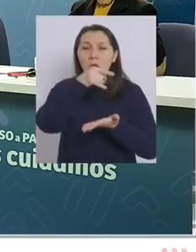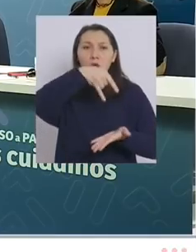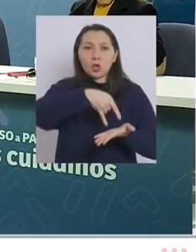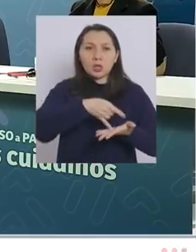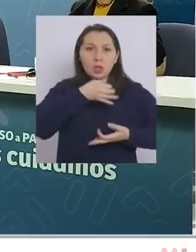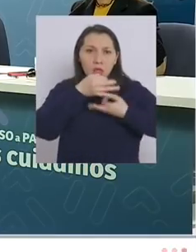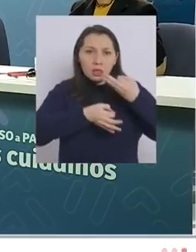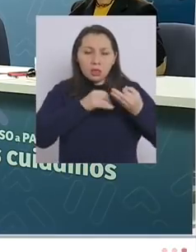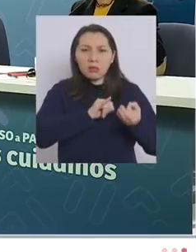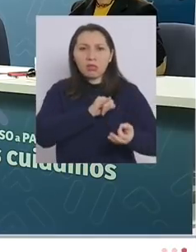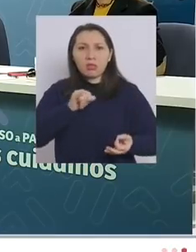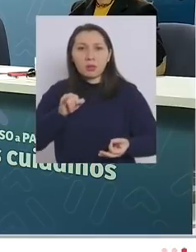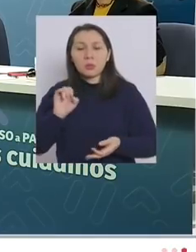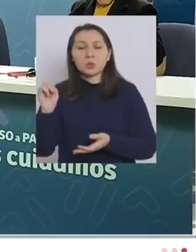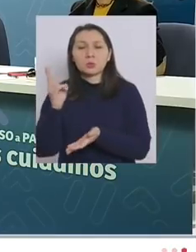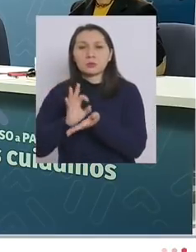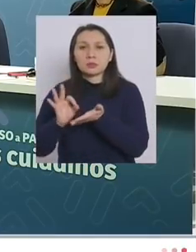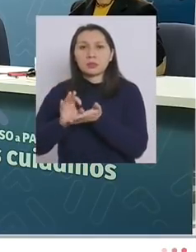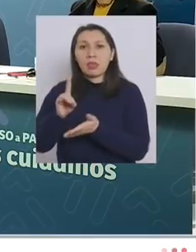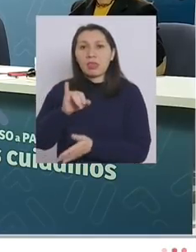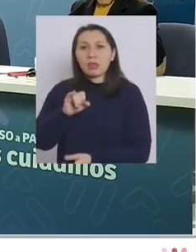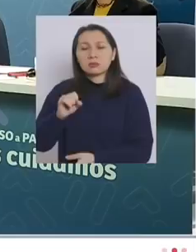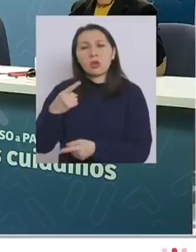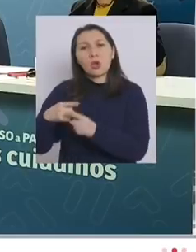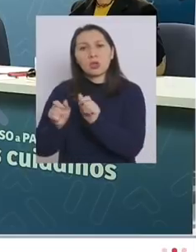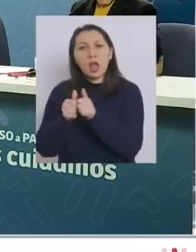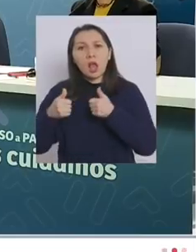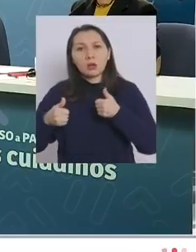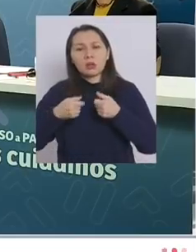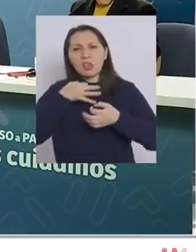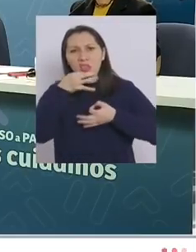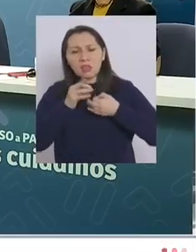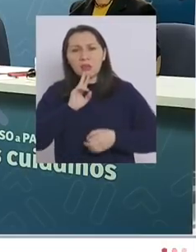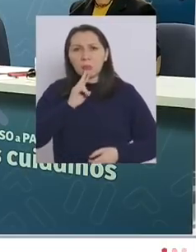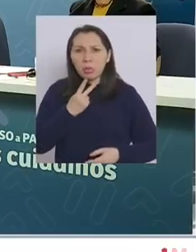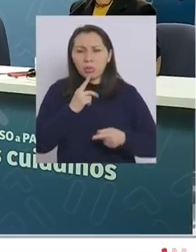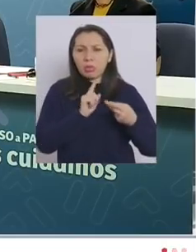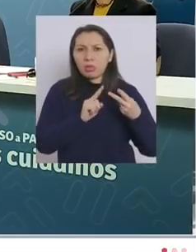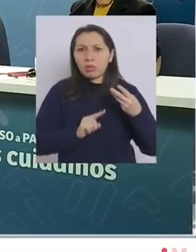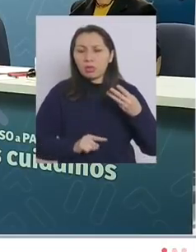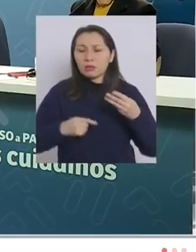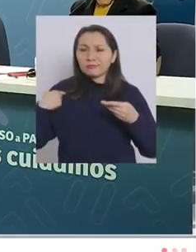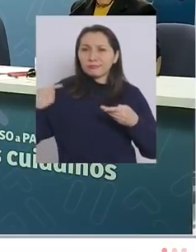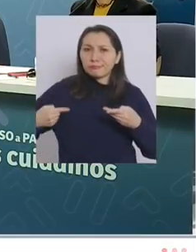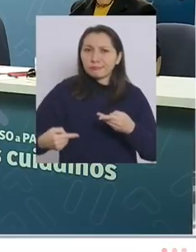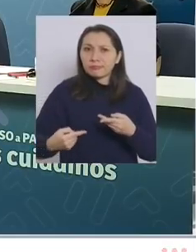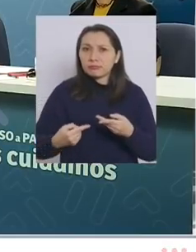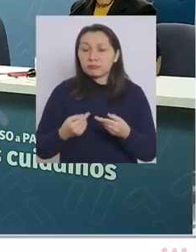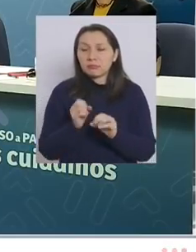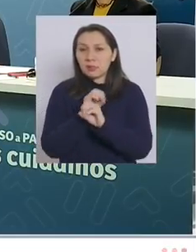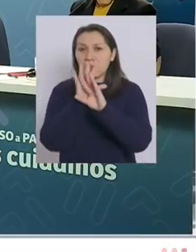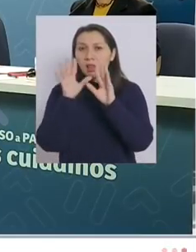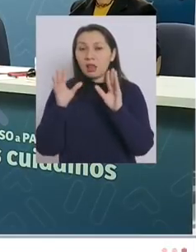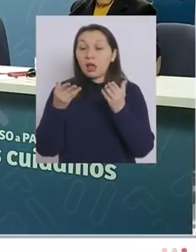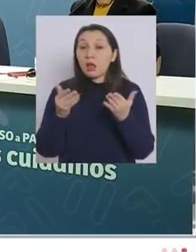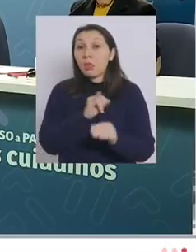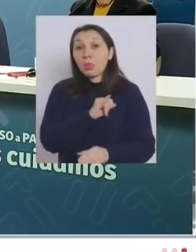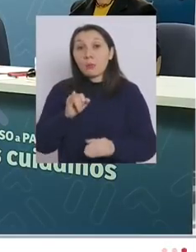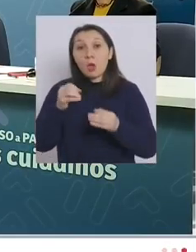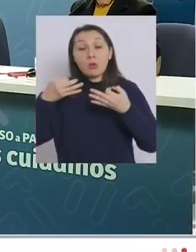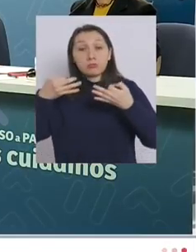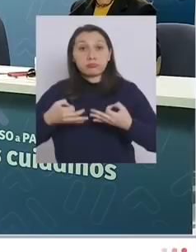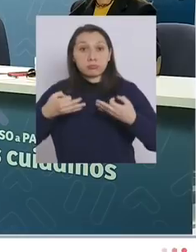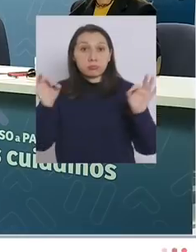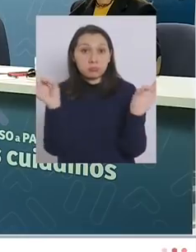Nacional y después la subsecretaria Daza y el resto de las autoridades. Durante los días se queda claro, al final de cuentas, con la explicación de hoy